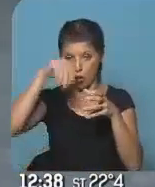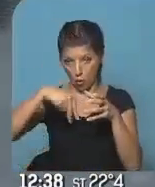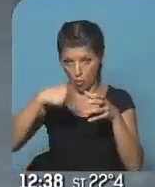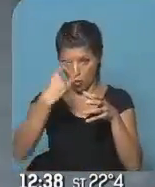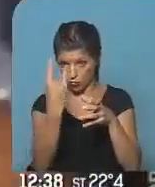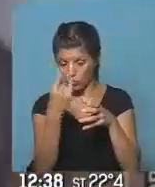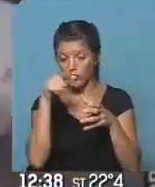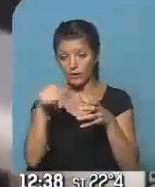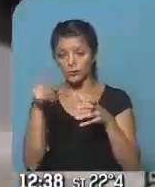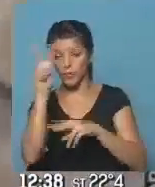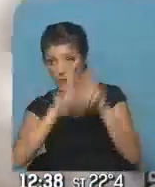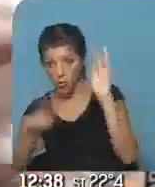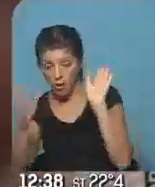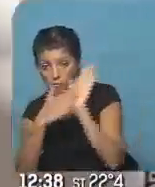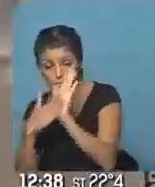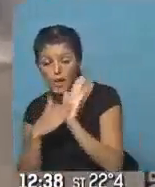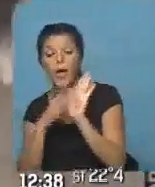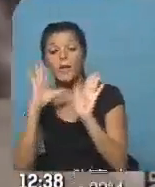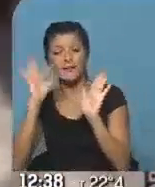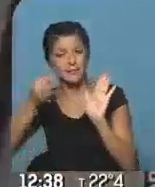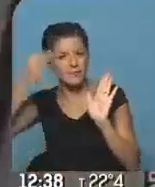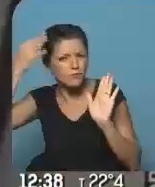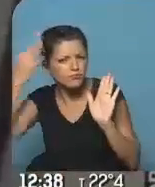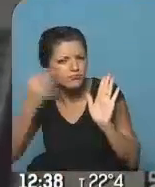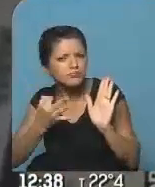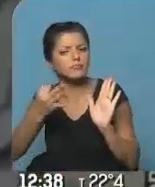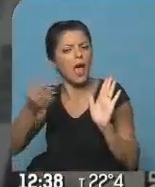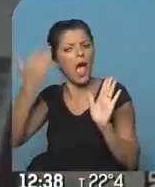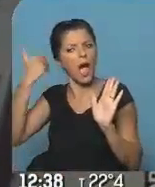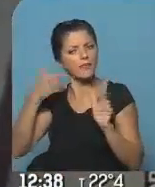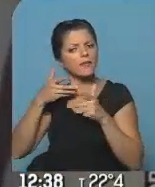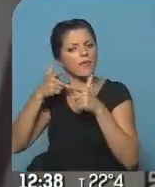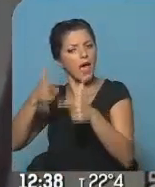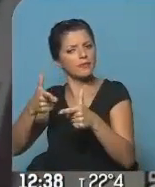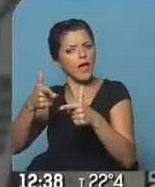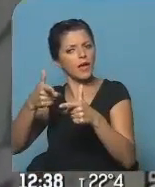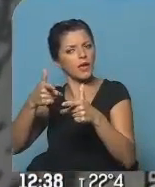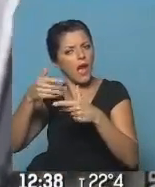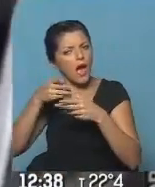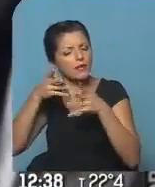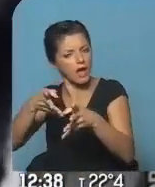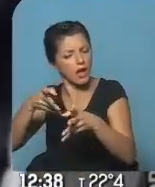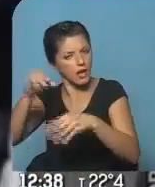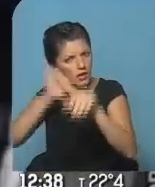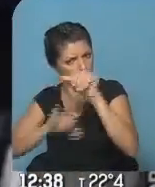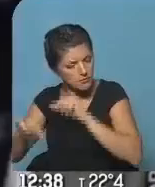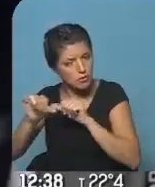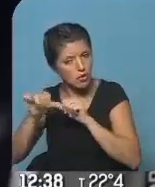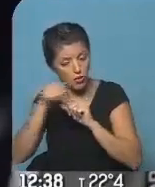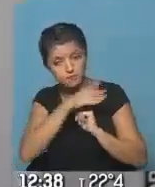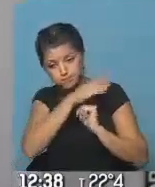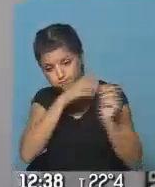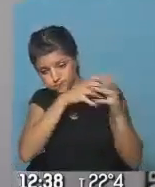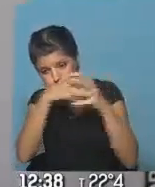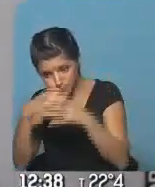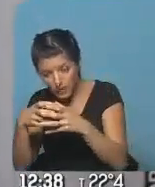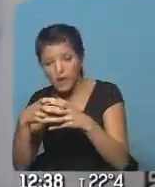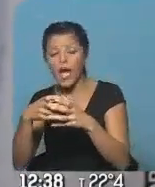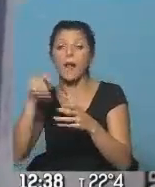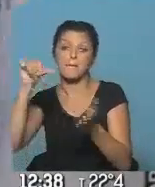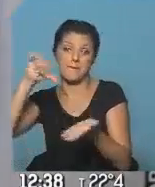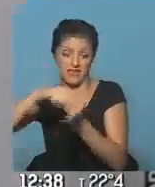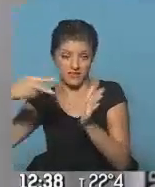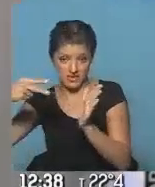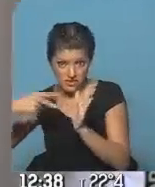recoger muestras para determinar si realmente se trató de un ataque químico, se encuentra en Siria y recién comienza a trabajar